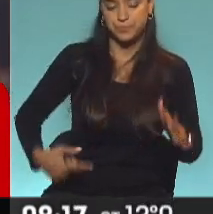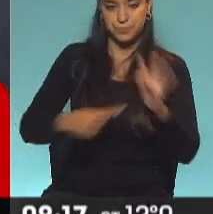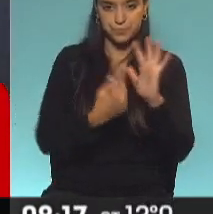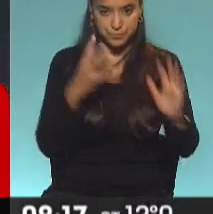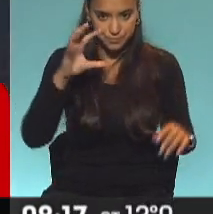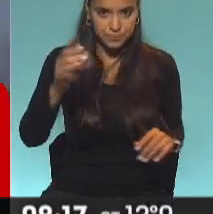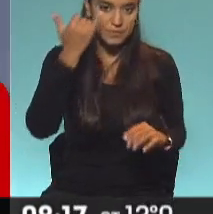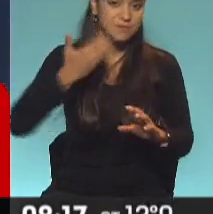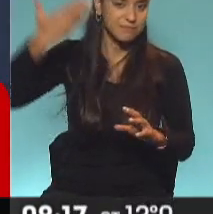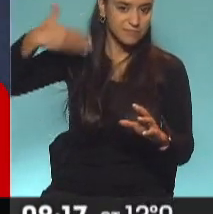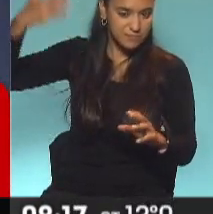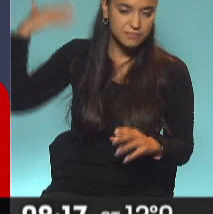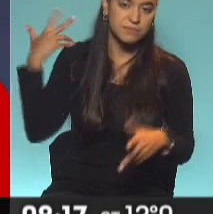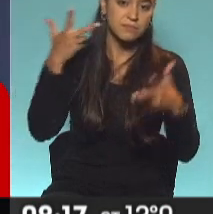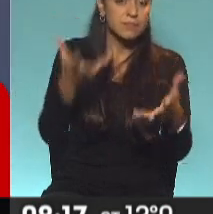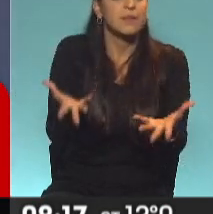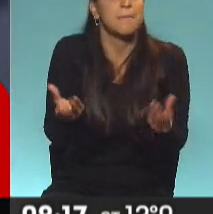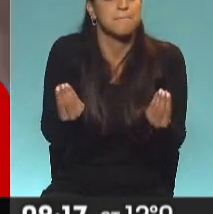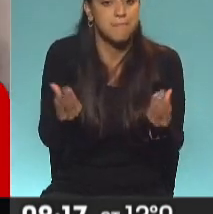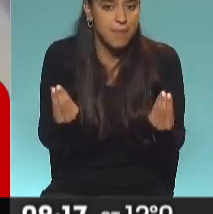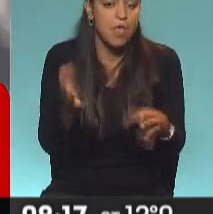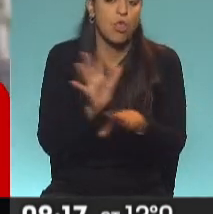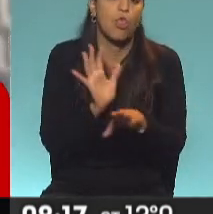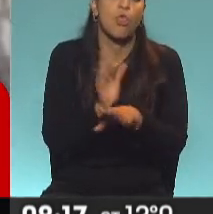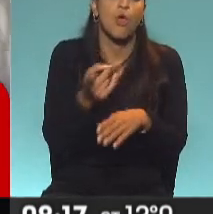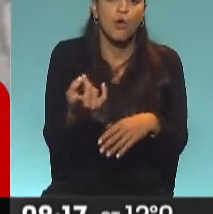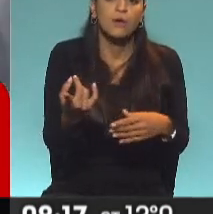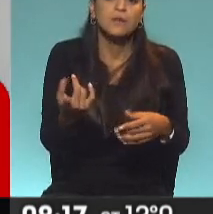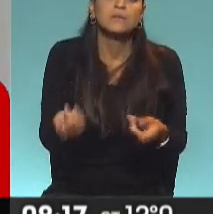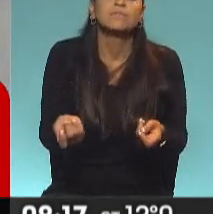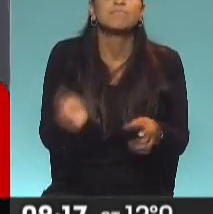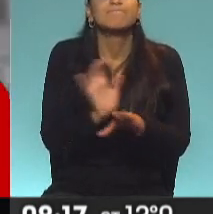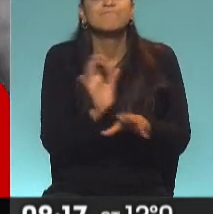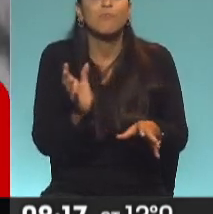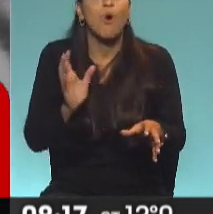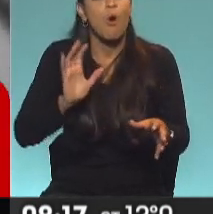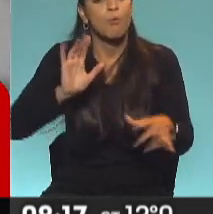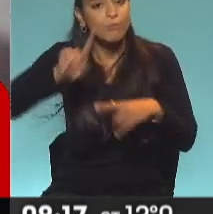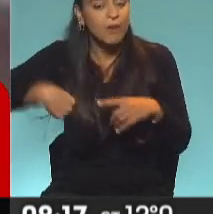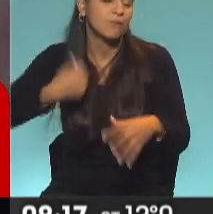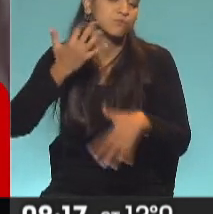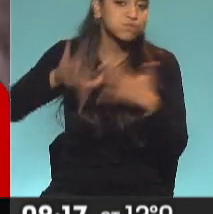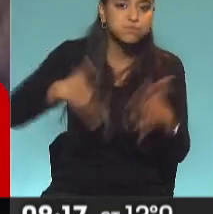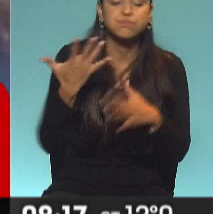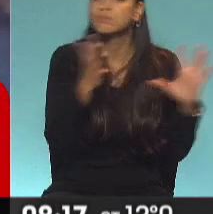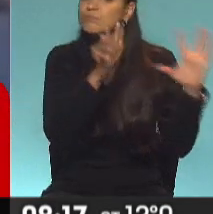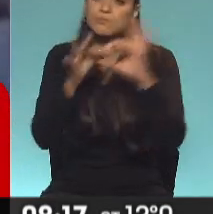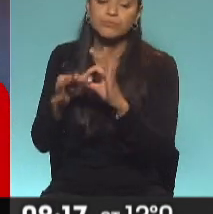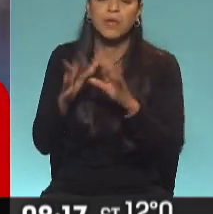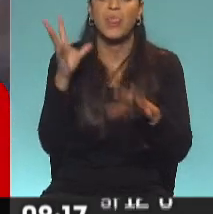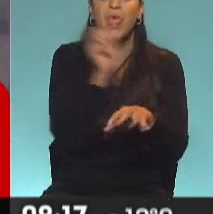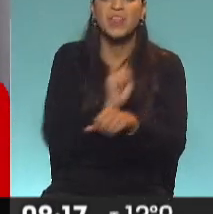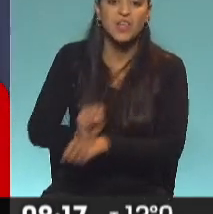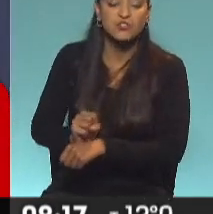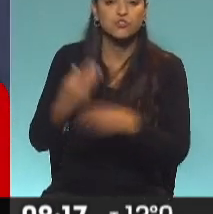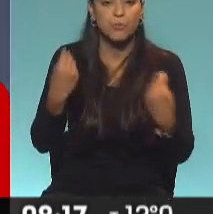lo venían diciendo hace algunos días, temor a que hubiera infiltrados que generaran algún tipo de incidentes. Digo, uno vincula las detenciones